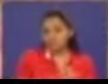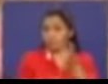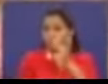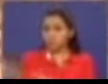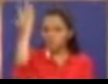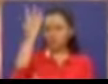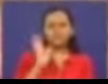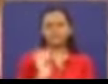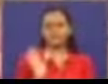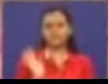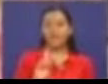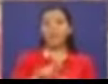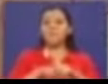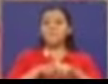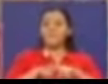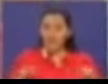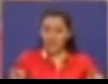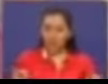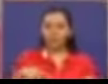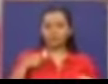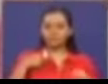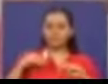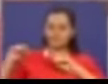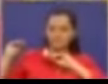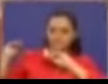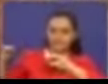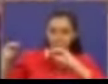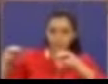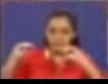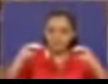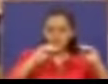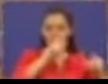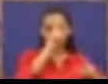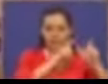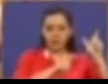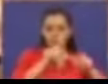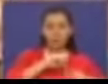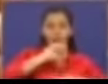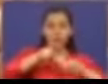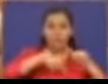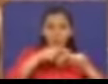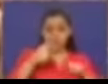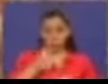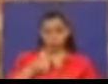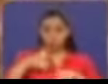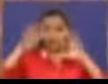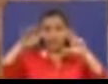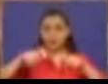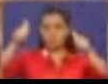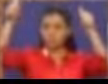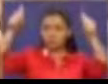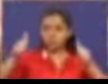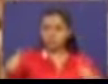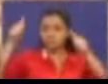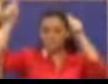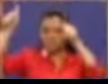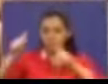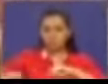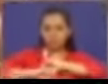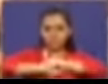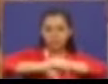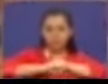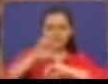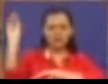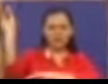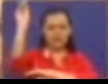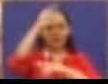lo cual indicamos a la ciudadanía que esté presta a atender todos los avisos y todas las emisiones de boletines que